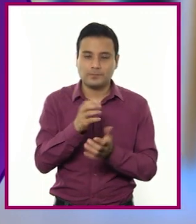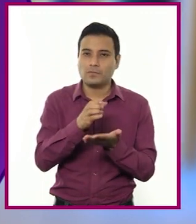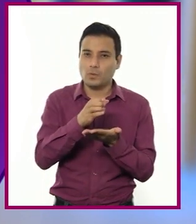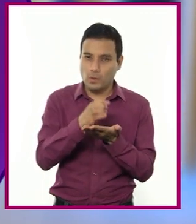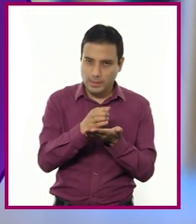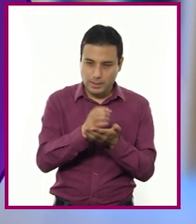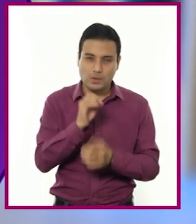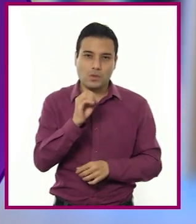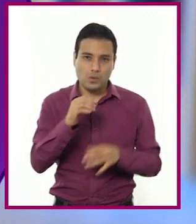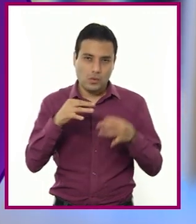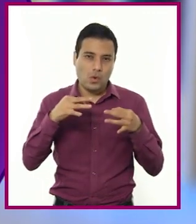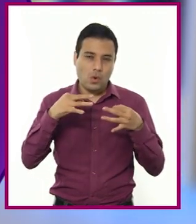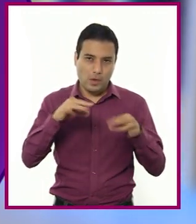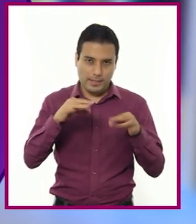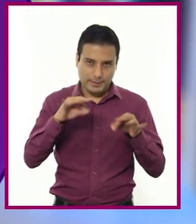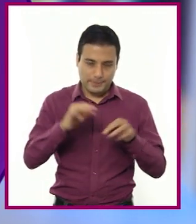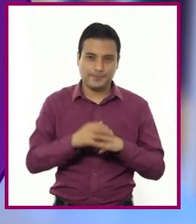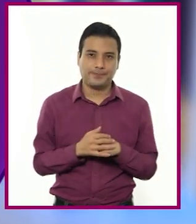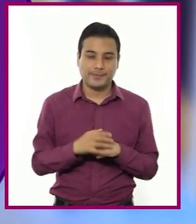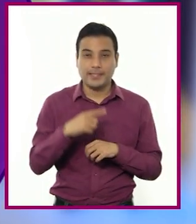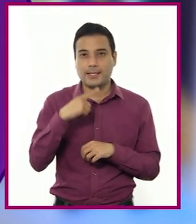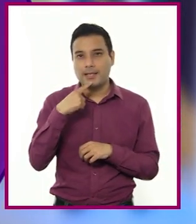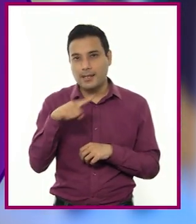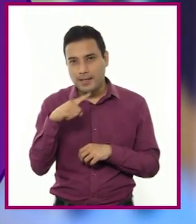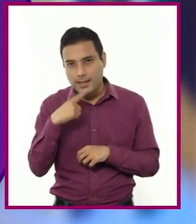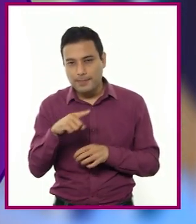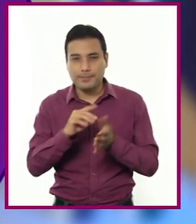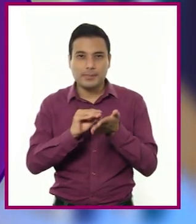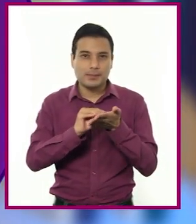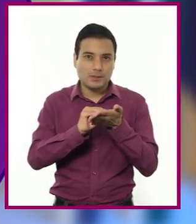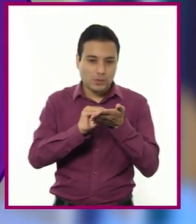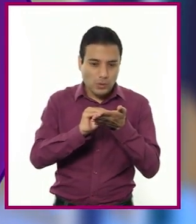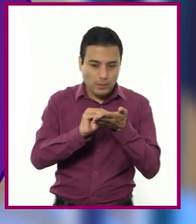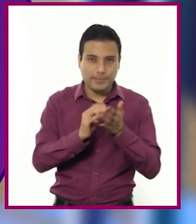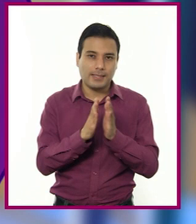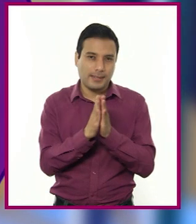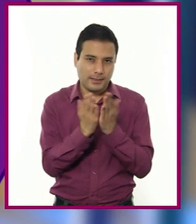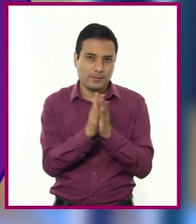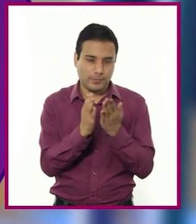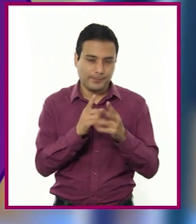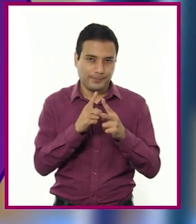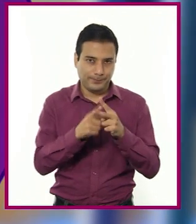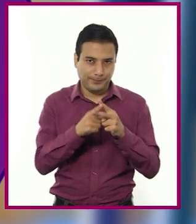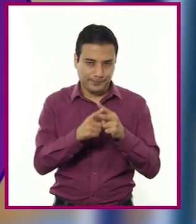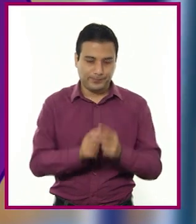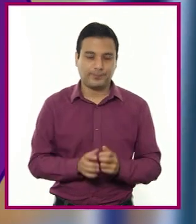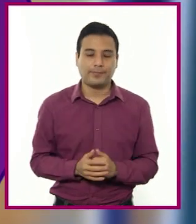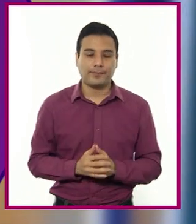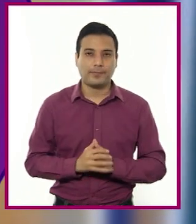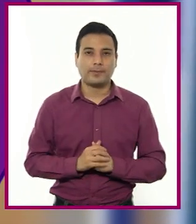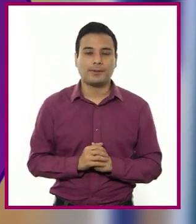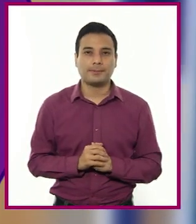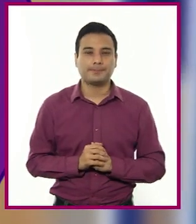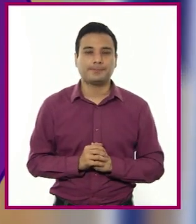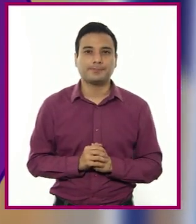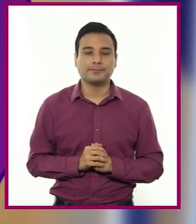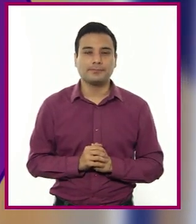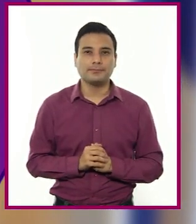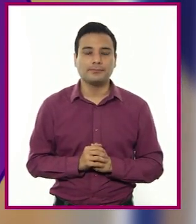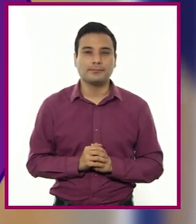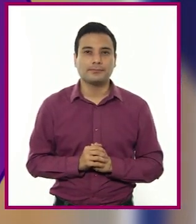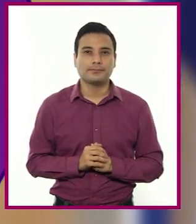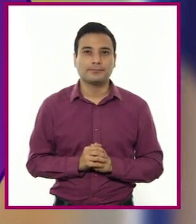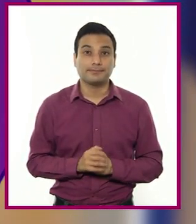bien hojas reutilizables, lápiz, goma y su libro de texto de la asignatura de matemáticas. En caso de